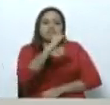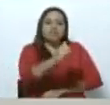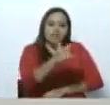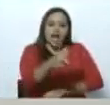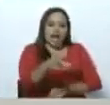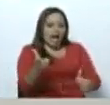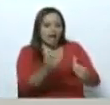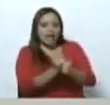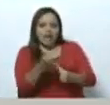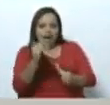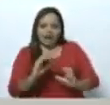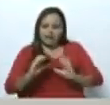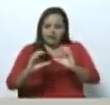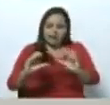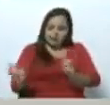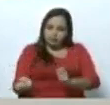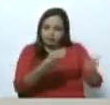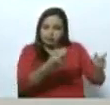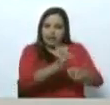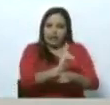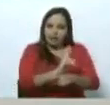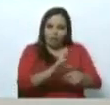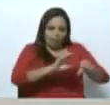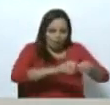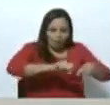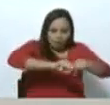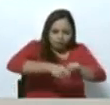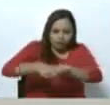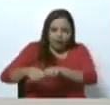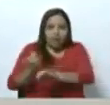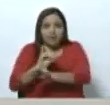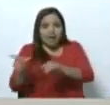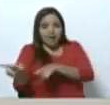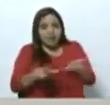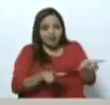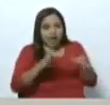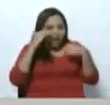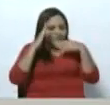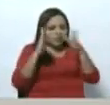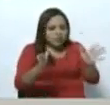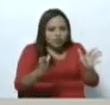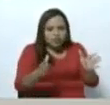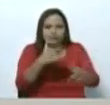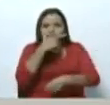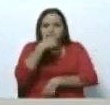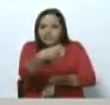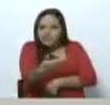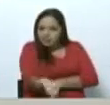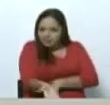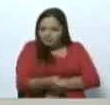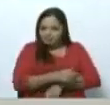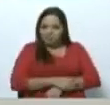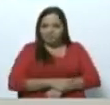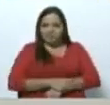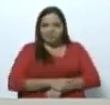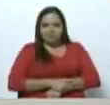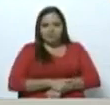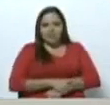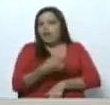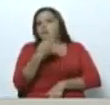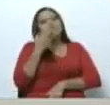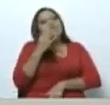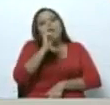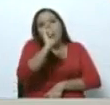enteraron, mira, la empacadura está aquí, llévala. Corregida y atendida. Cuando digo aguas, por decir algo.